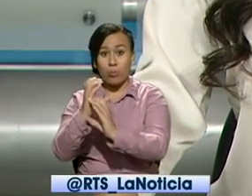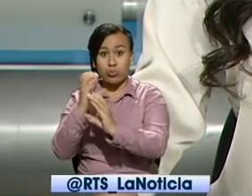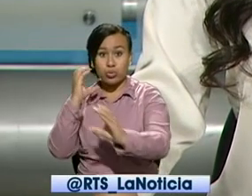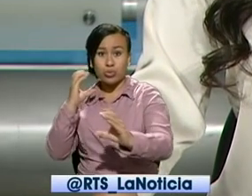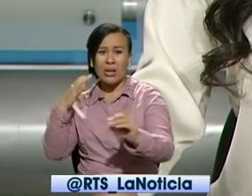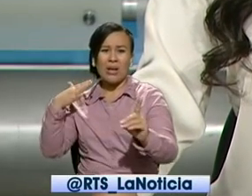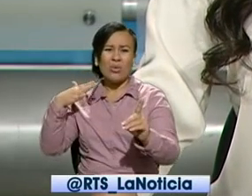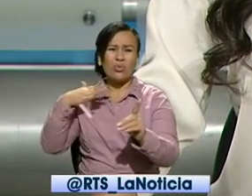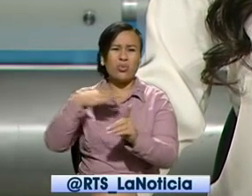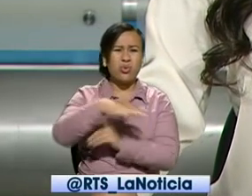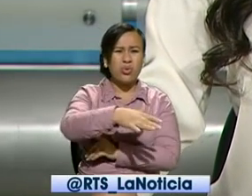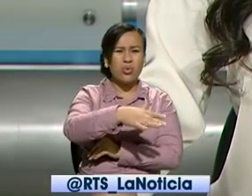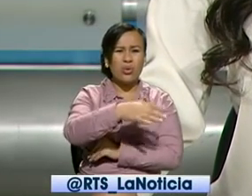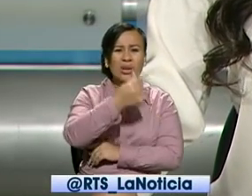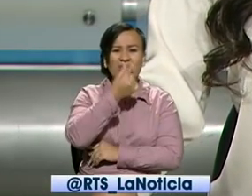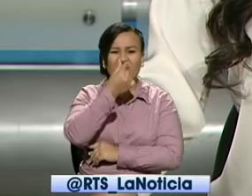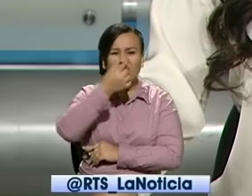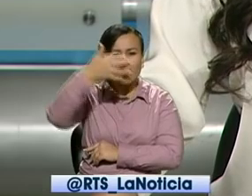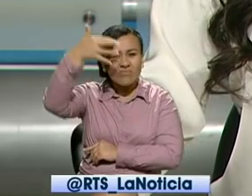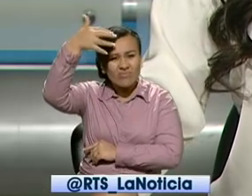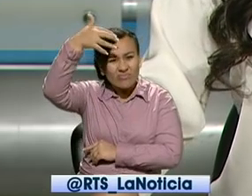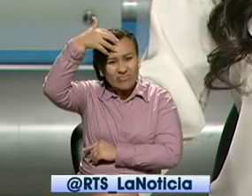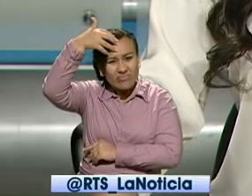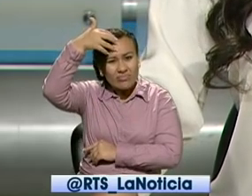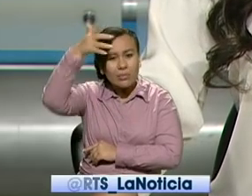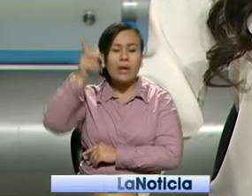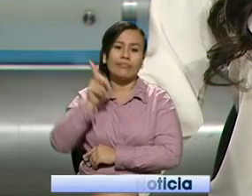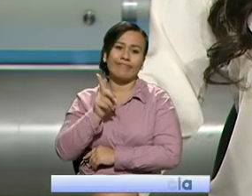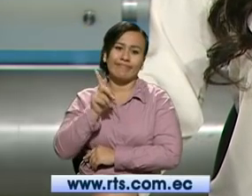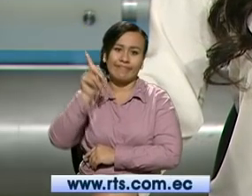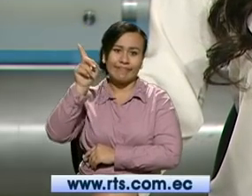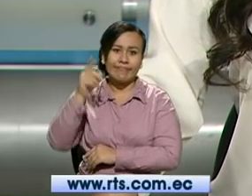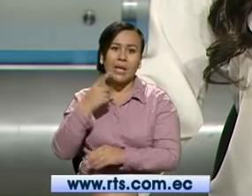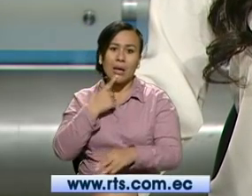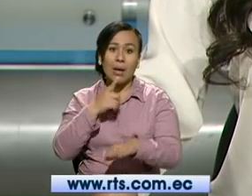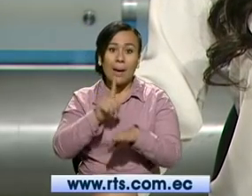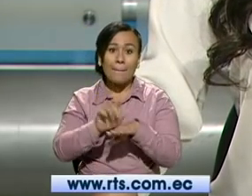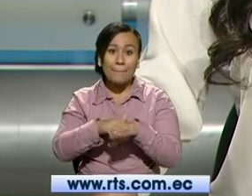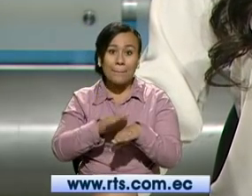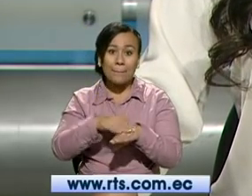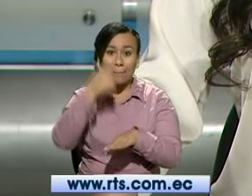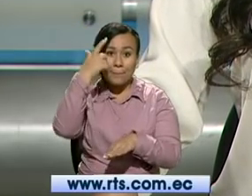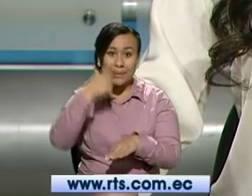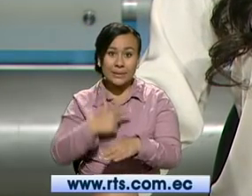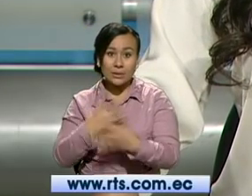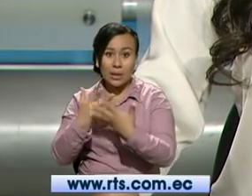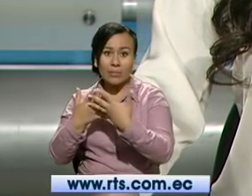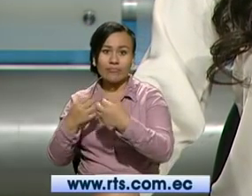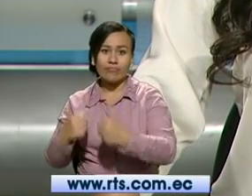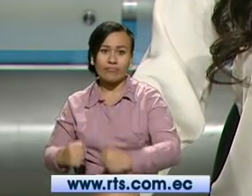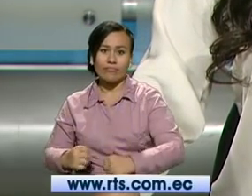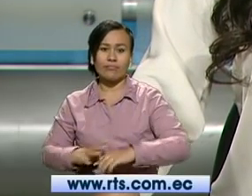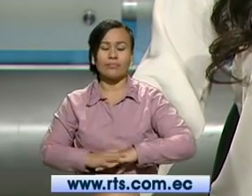transporte urbano en Santo Domingo, capital de la provincia Sáchila. El conductor implicado fue detenido.